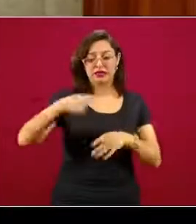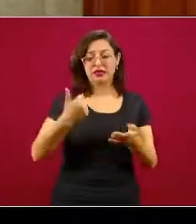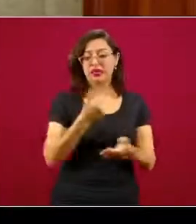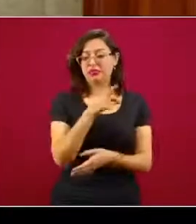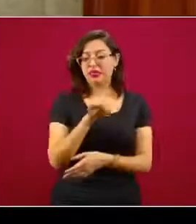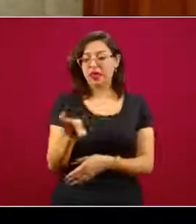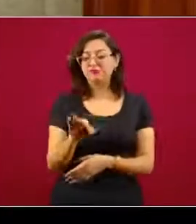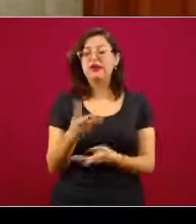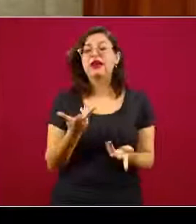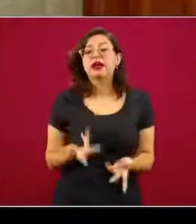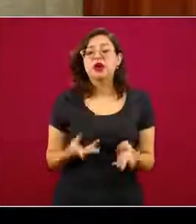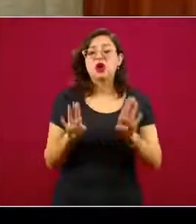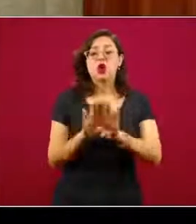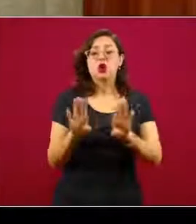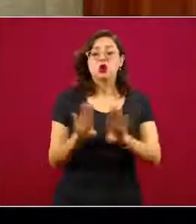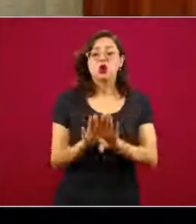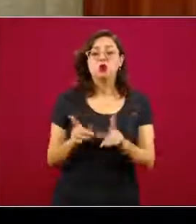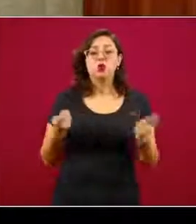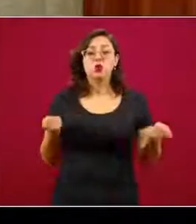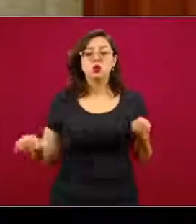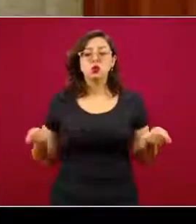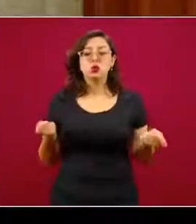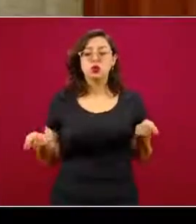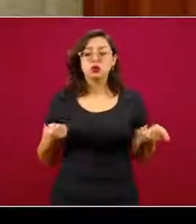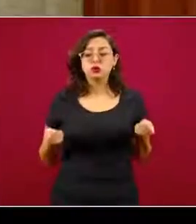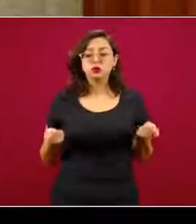¿cómo le van a hacer precisamente para controlar que